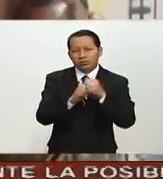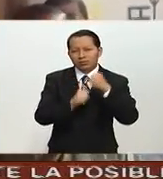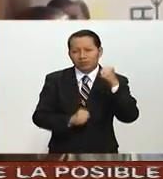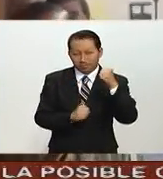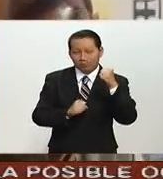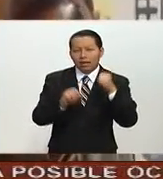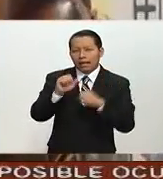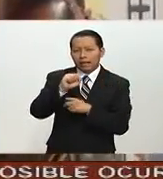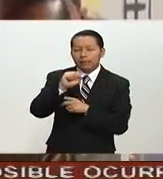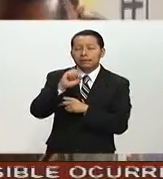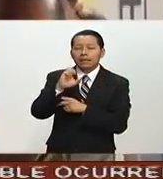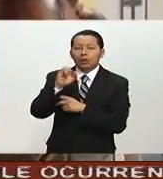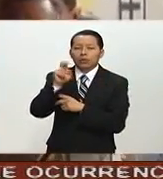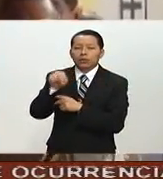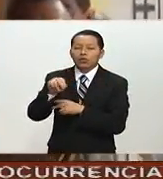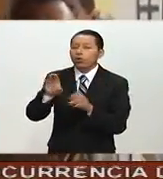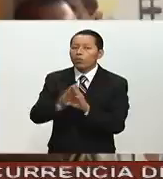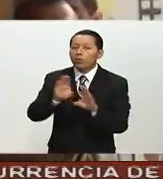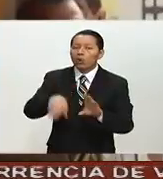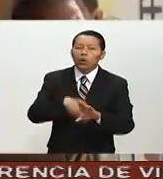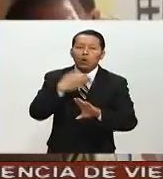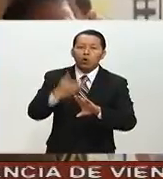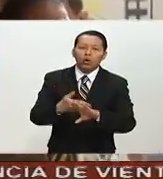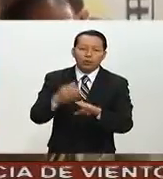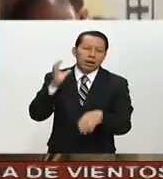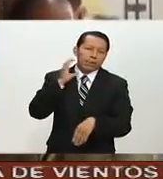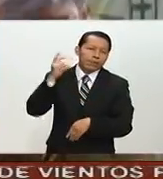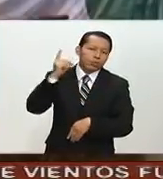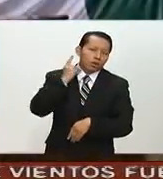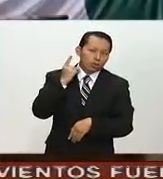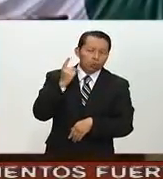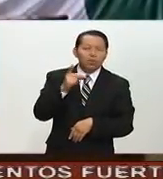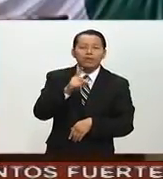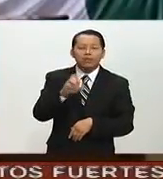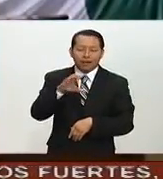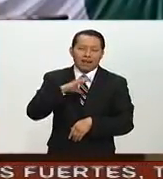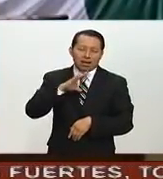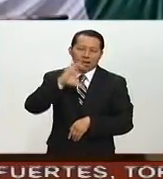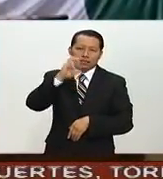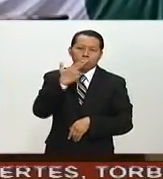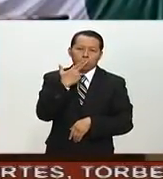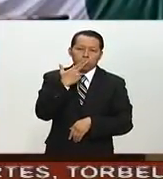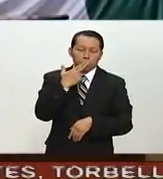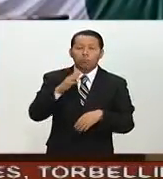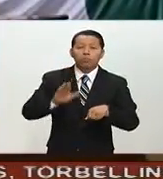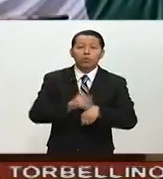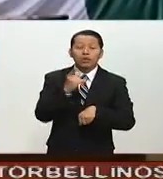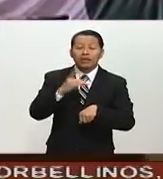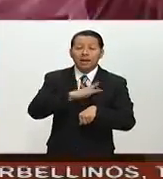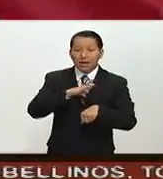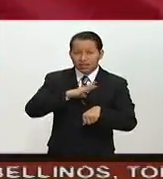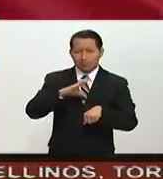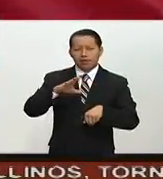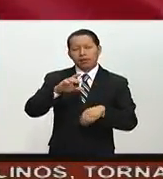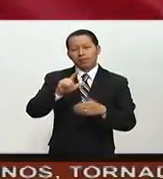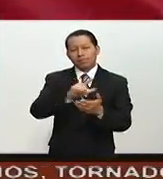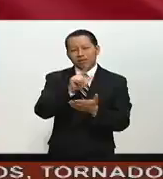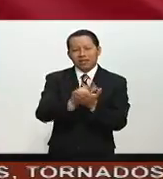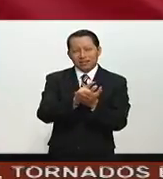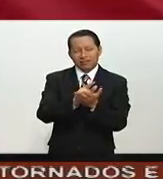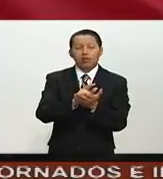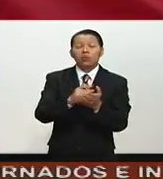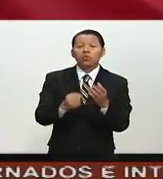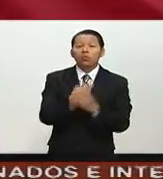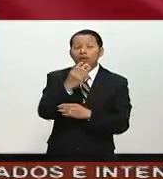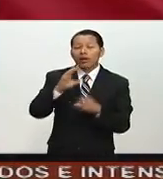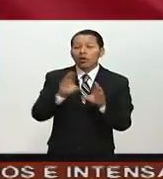Justicia, ahora en contra del Congreso y del gobernador de Chihuahua. La impugnación se realizó luego de que se emitiera la reforma para la creación